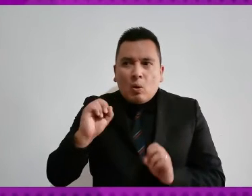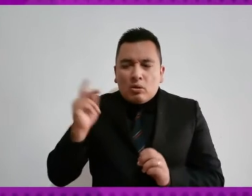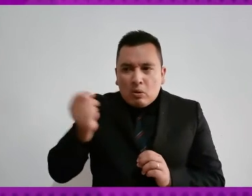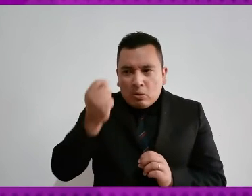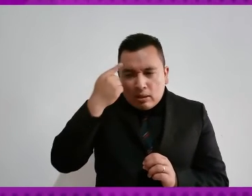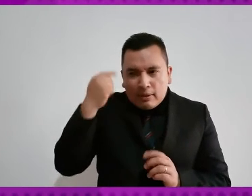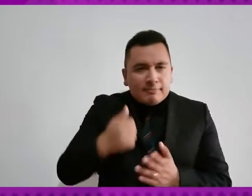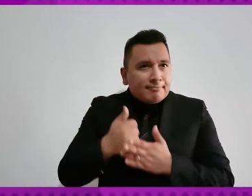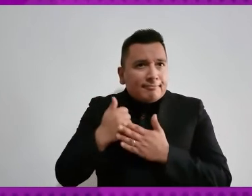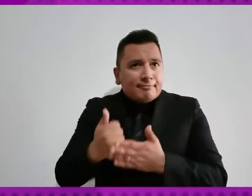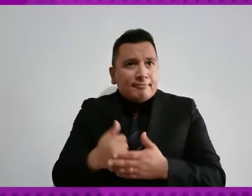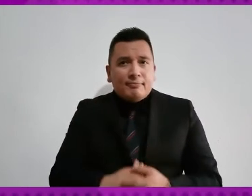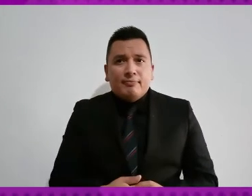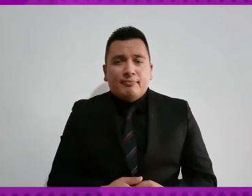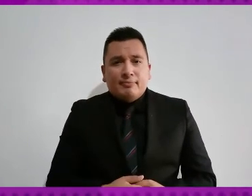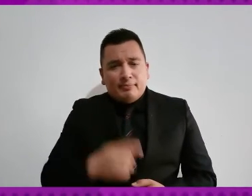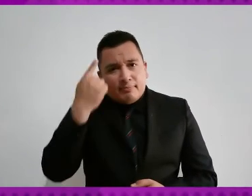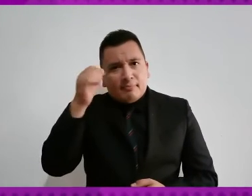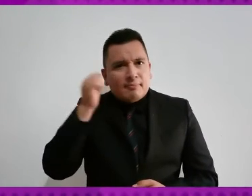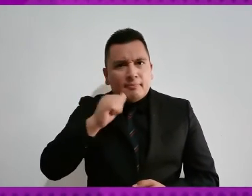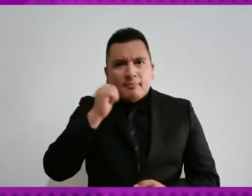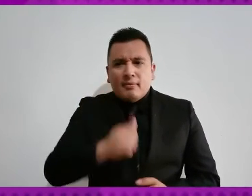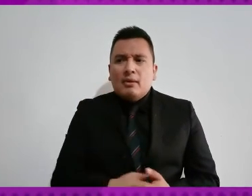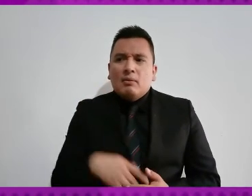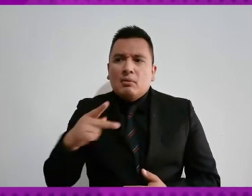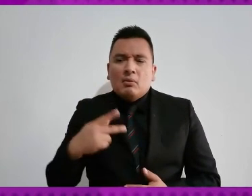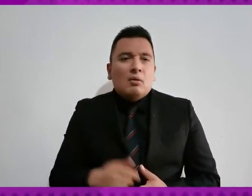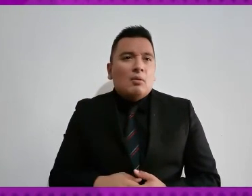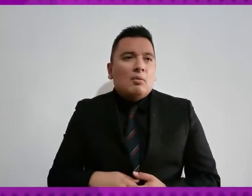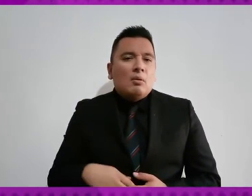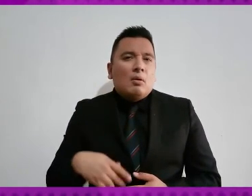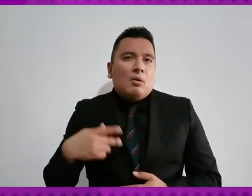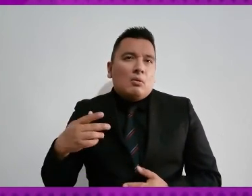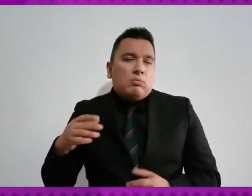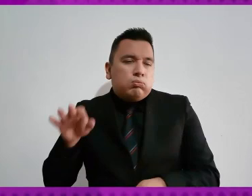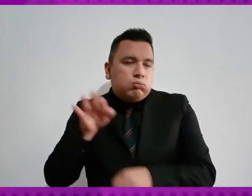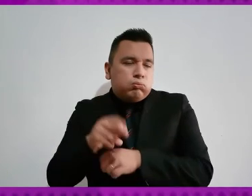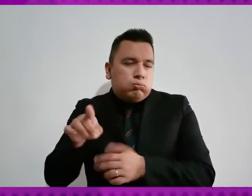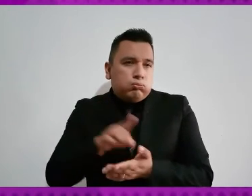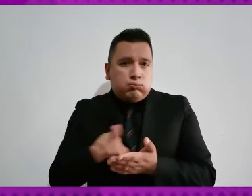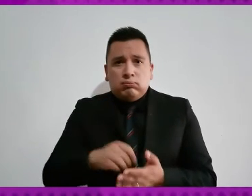y que efectivamente siempre tener a salvo el ejercicio de los mismos.